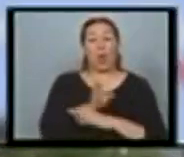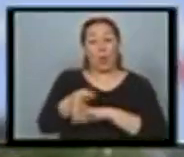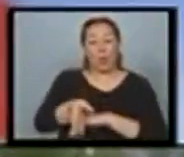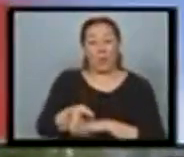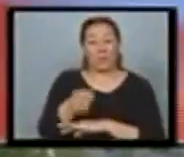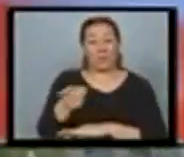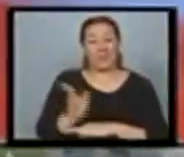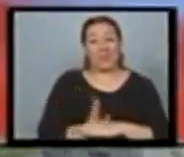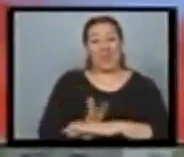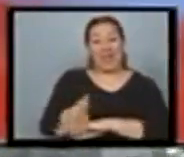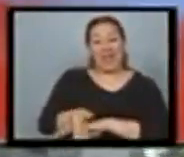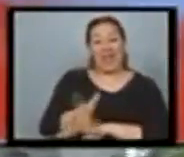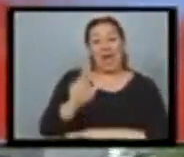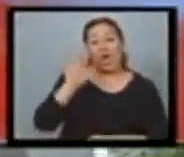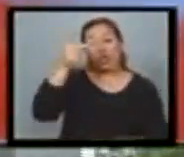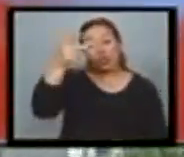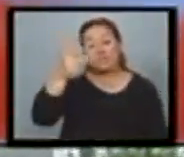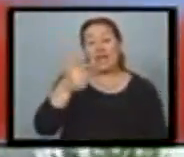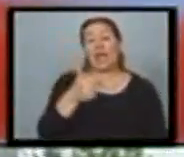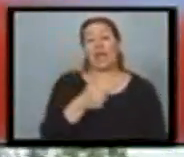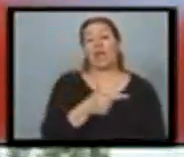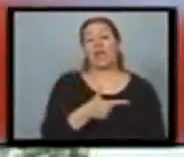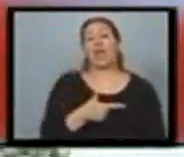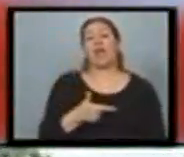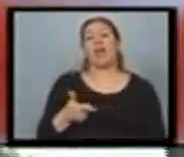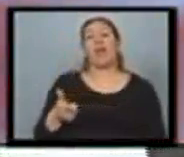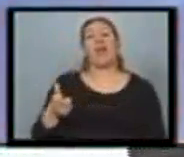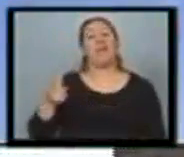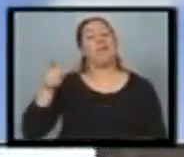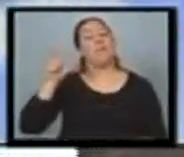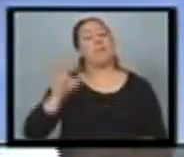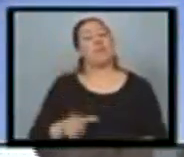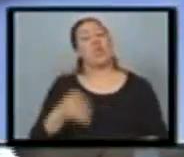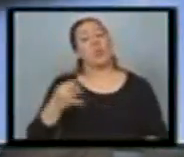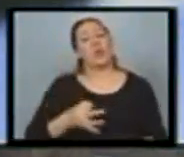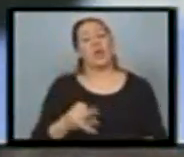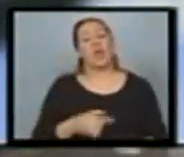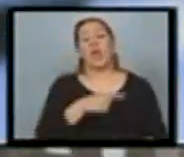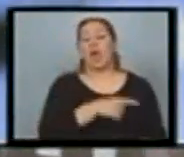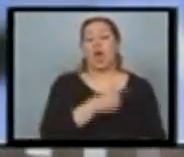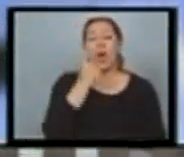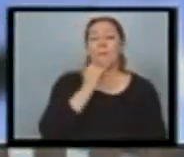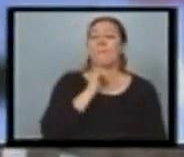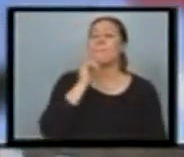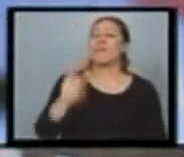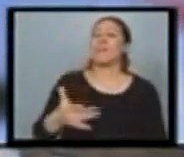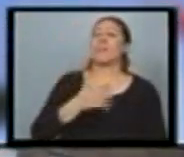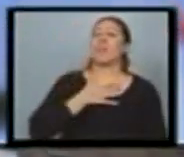las entradas del hotel y los recibe el personal de seguridad, le dice que era el hijo.